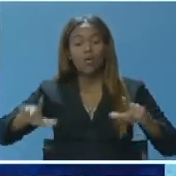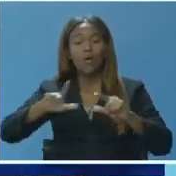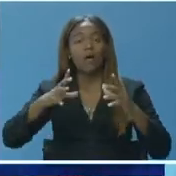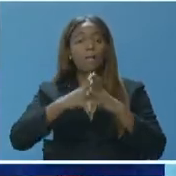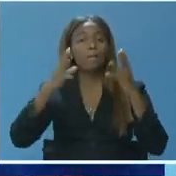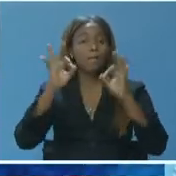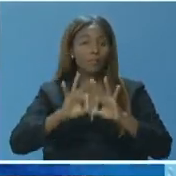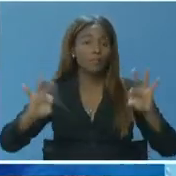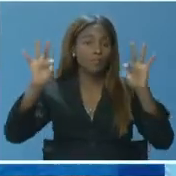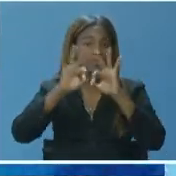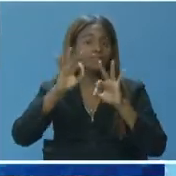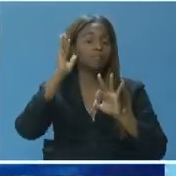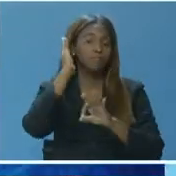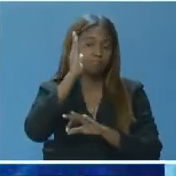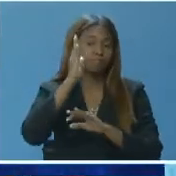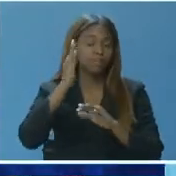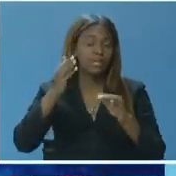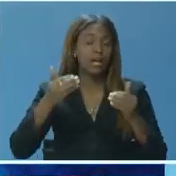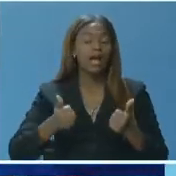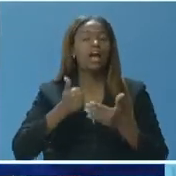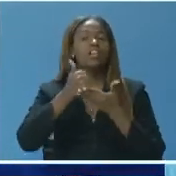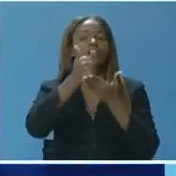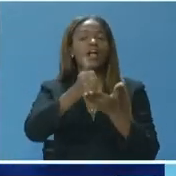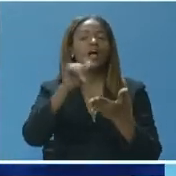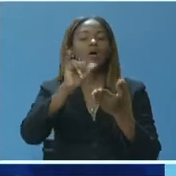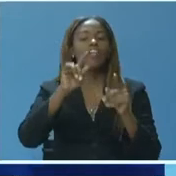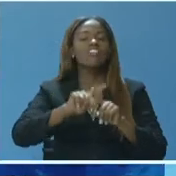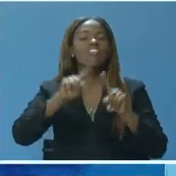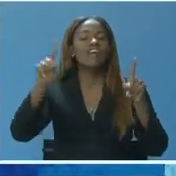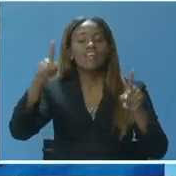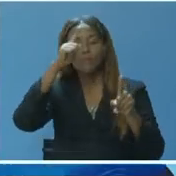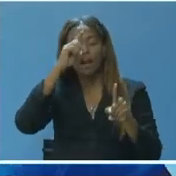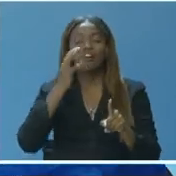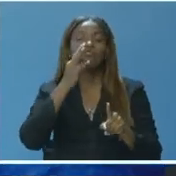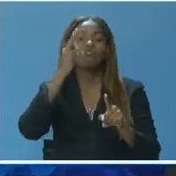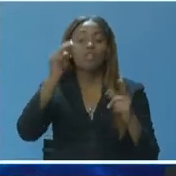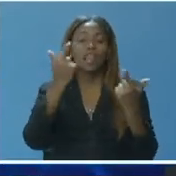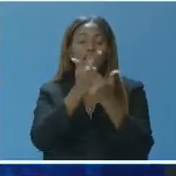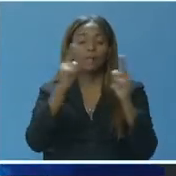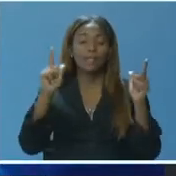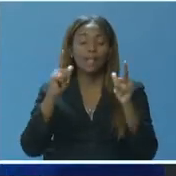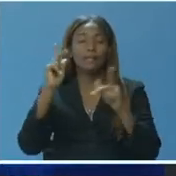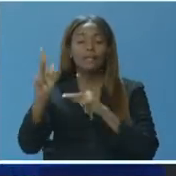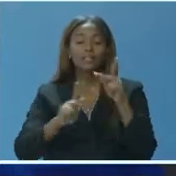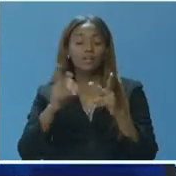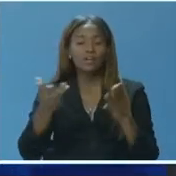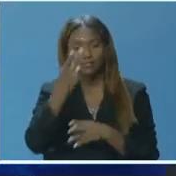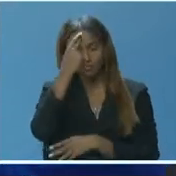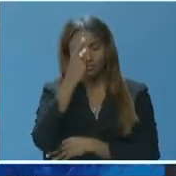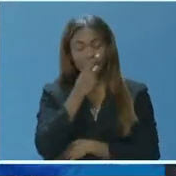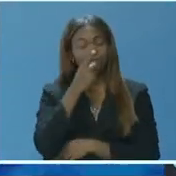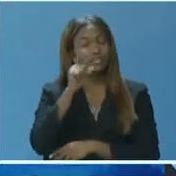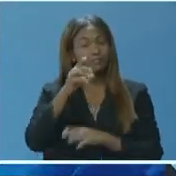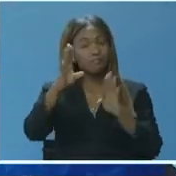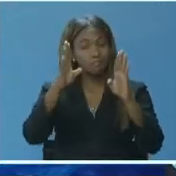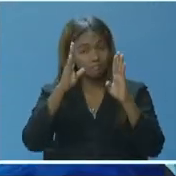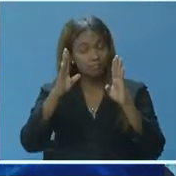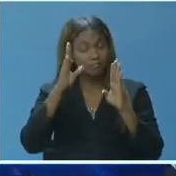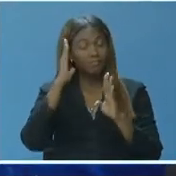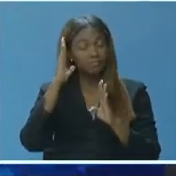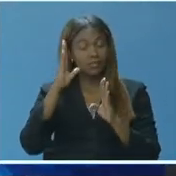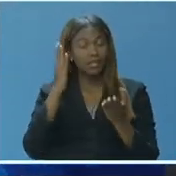valor y va a hacer la diferencia en el futuro de la democracia dominicana. Así que estén atentos,